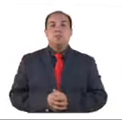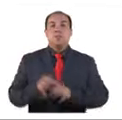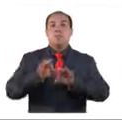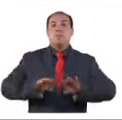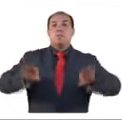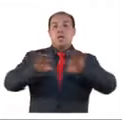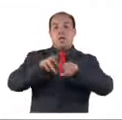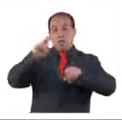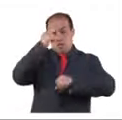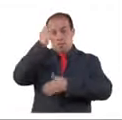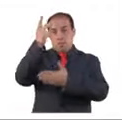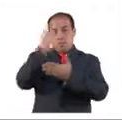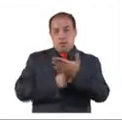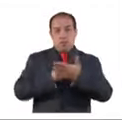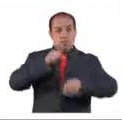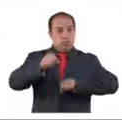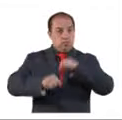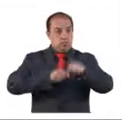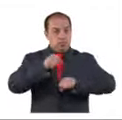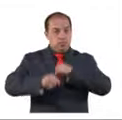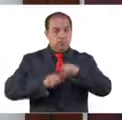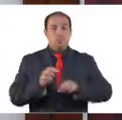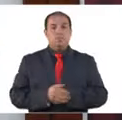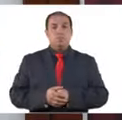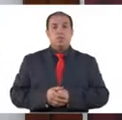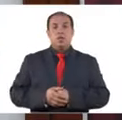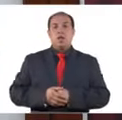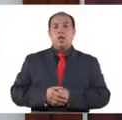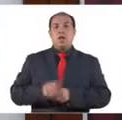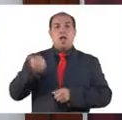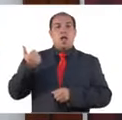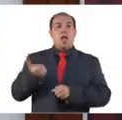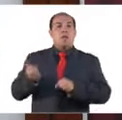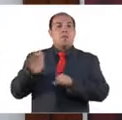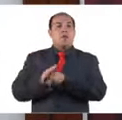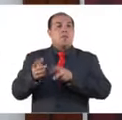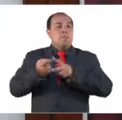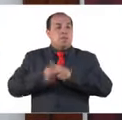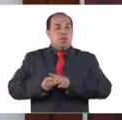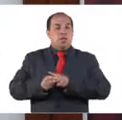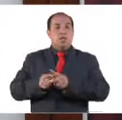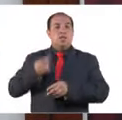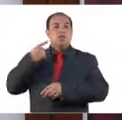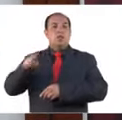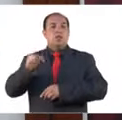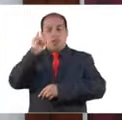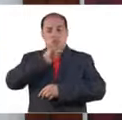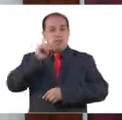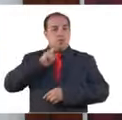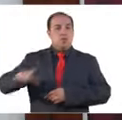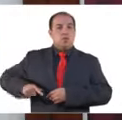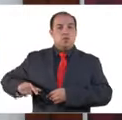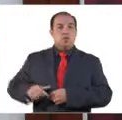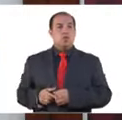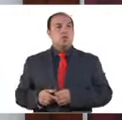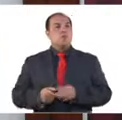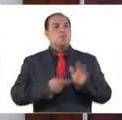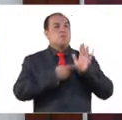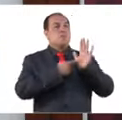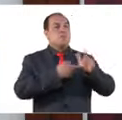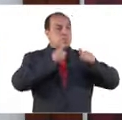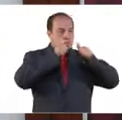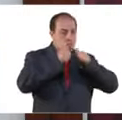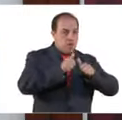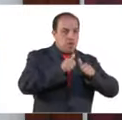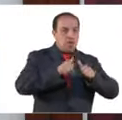que parte de la estrategia ciclista que desde el inicio de la administración determinó la jefa de gobierno es que pusiéramos atención a la periferia de la ciudad. Estas dos ciclovías